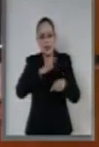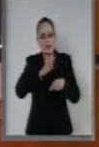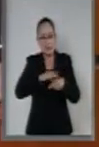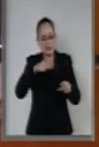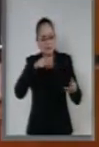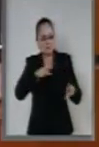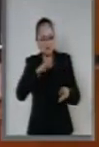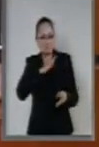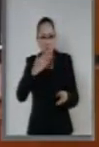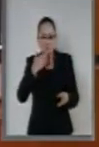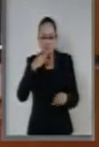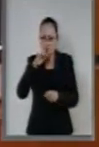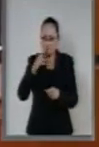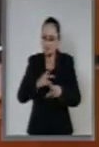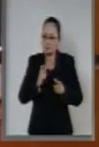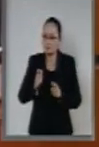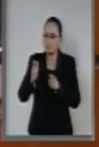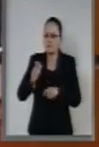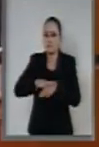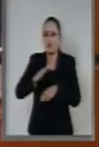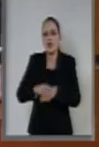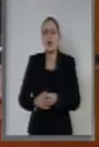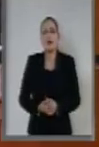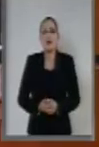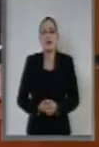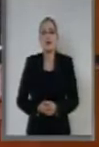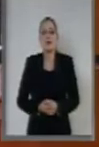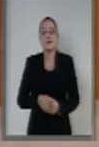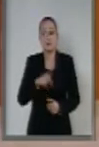sin embargo creo que